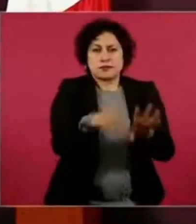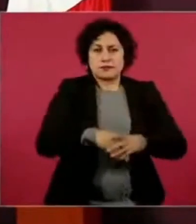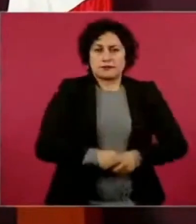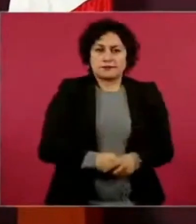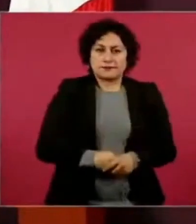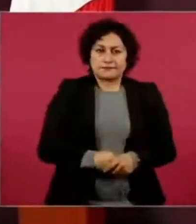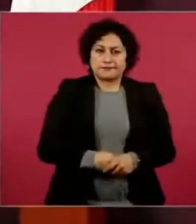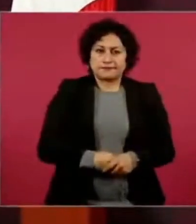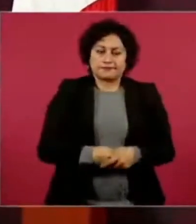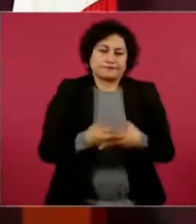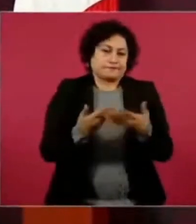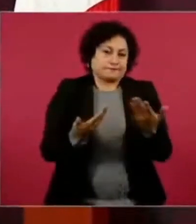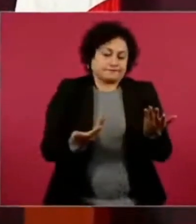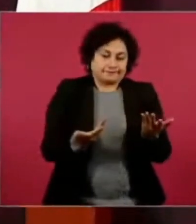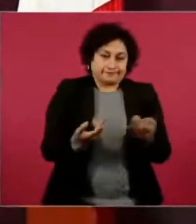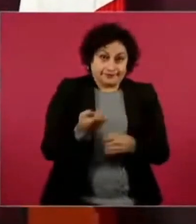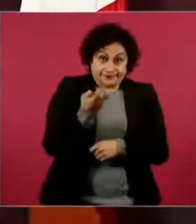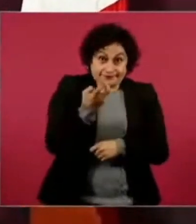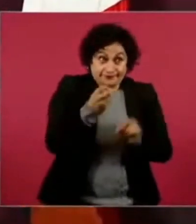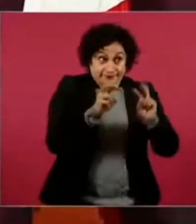y no fue poca cosa